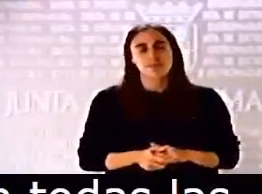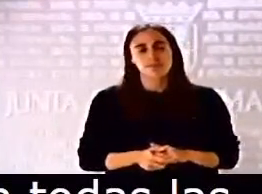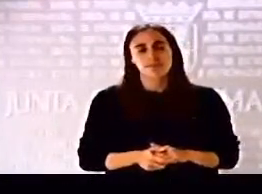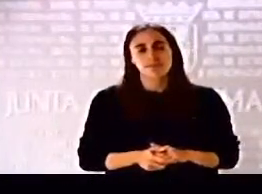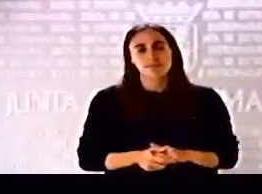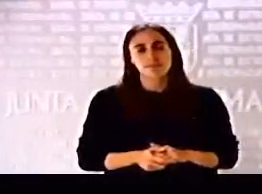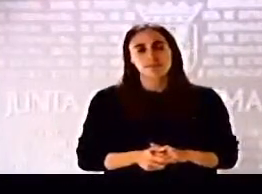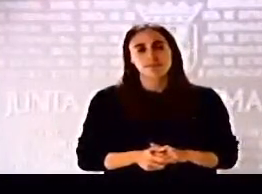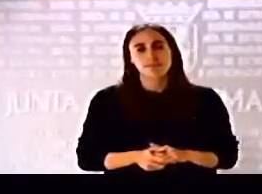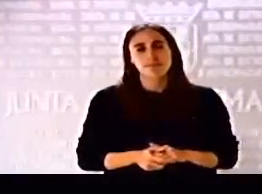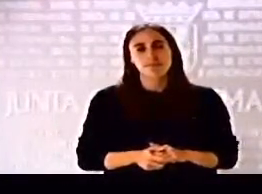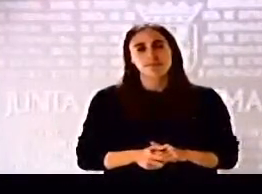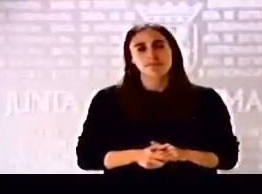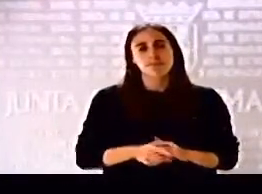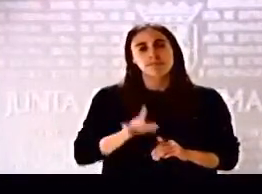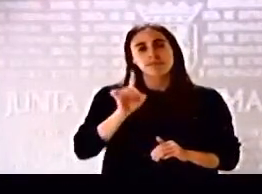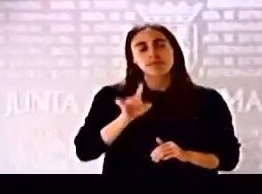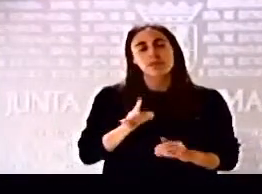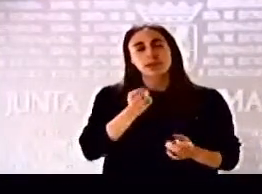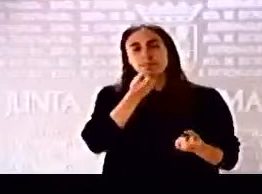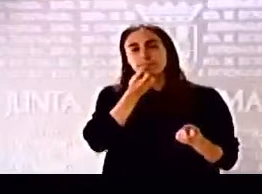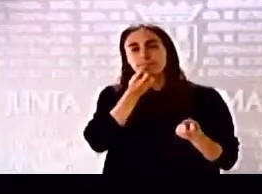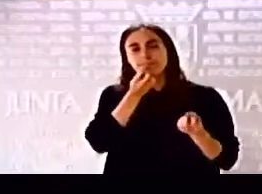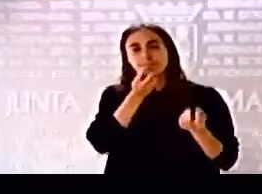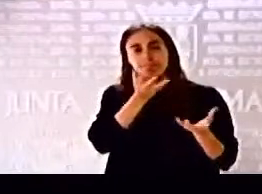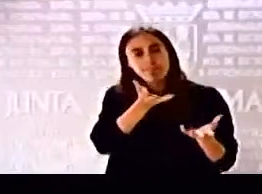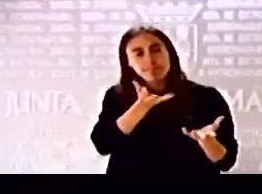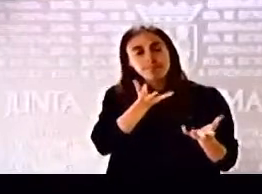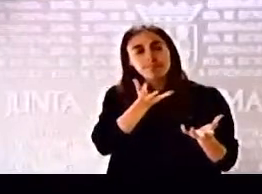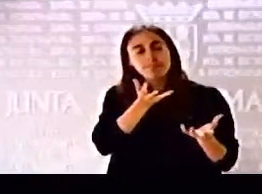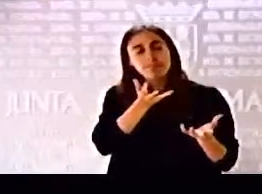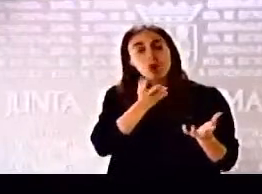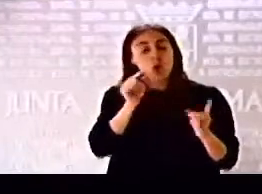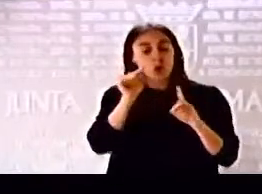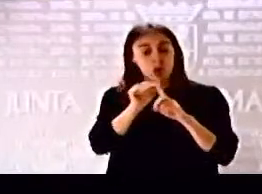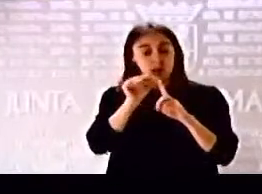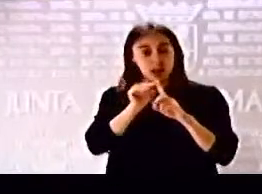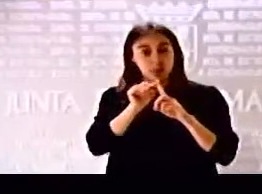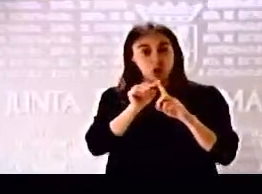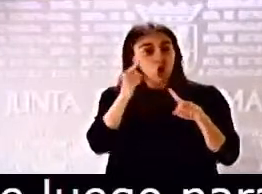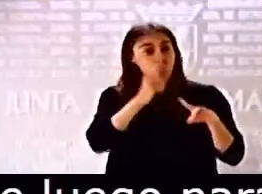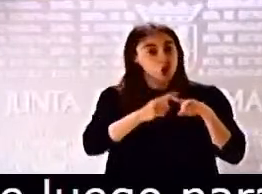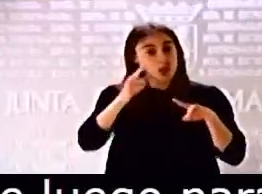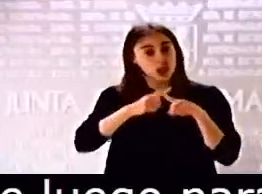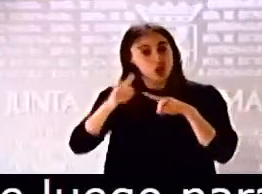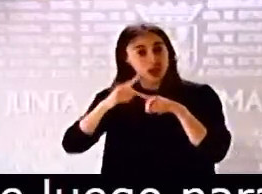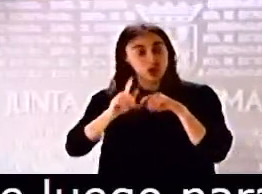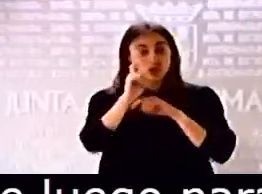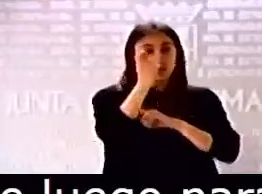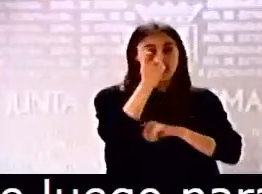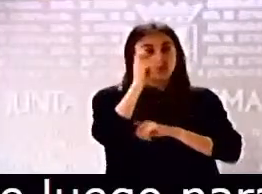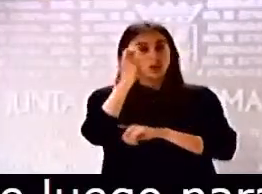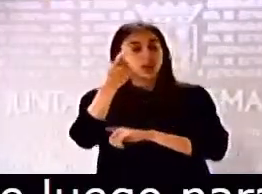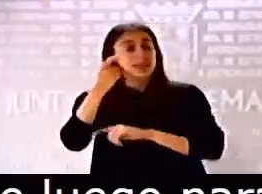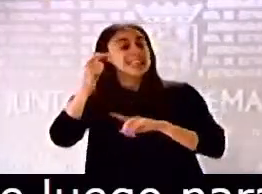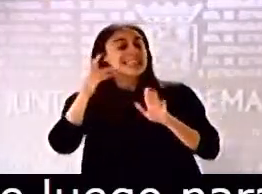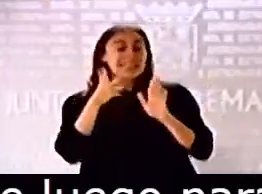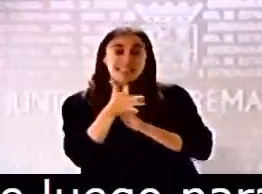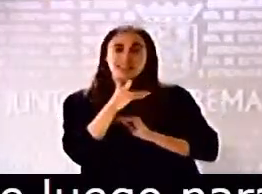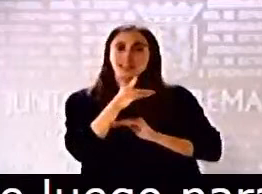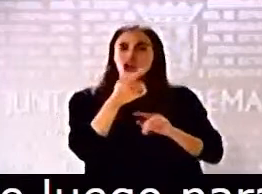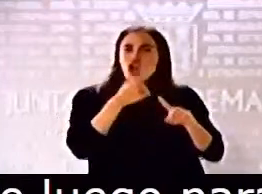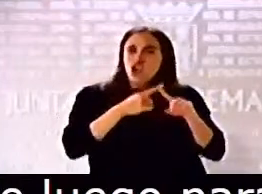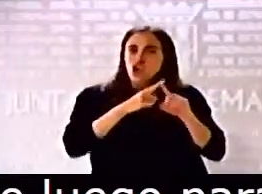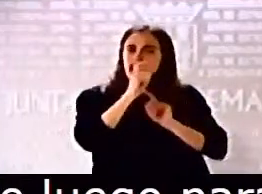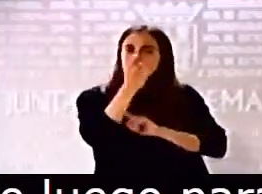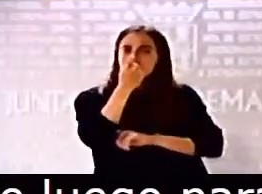Y sirvan también estas palabras, desde luego, para que esto que hemos conseguido no sea más que el estímulo para